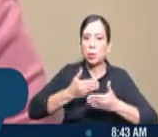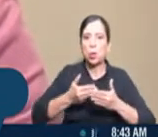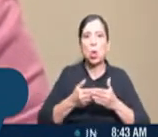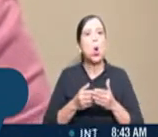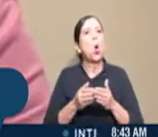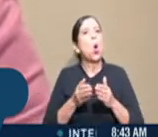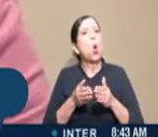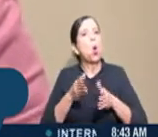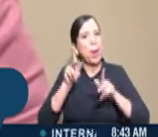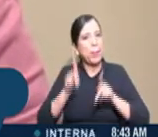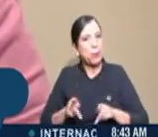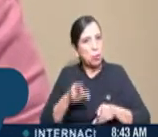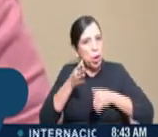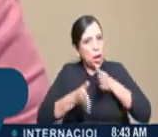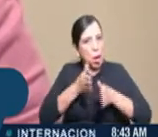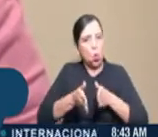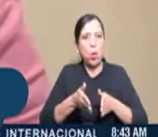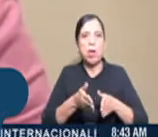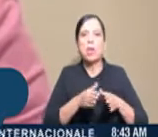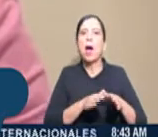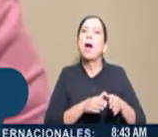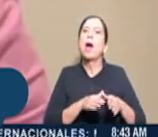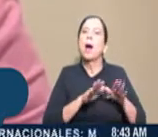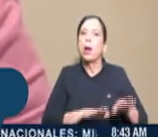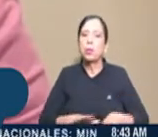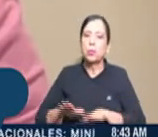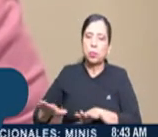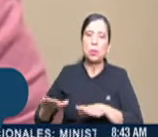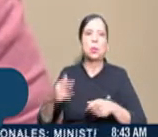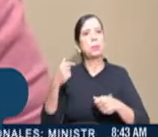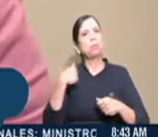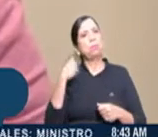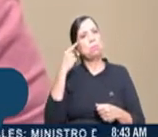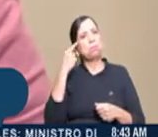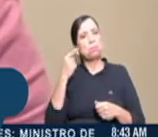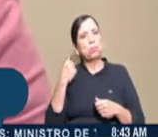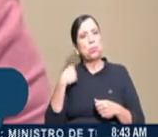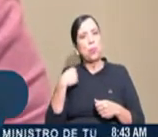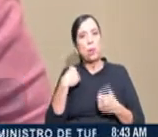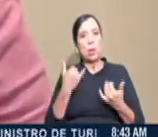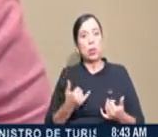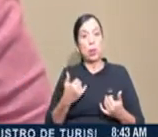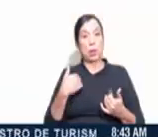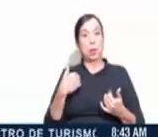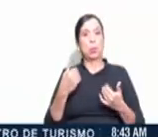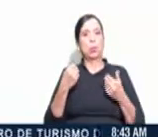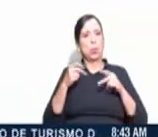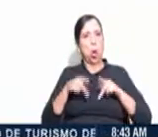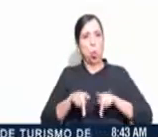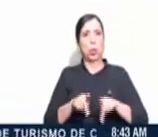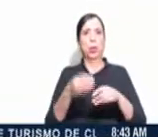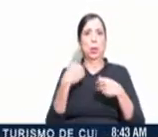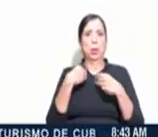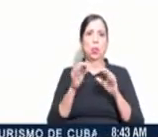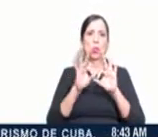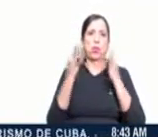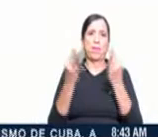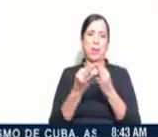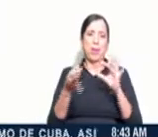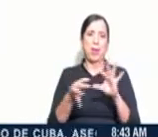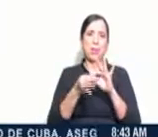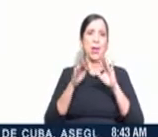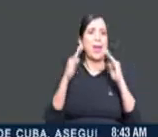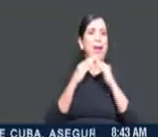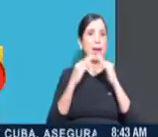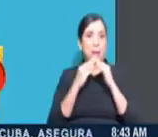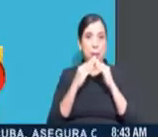los niños y niñas. Creo que ahorita mismo, en este momento, tenemos una gran oportunidad, ya que tenemos a familias unidas en sus